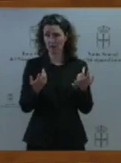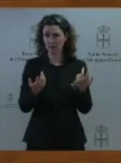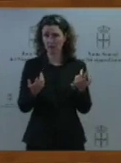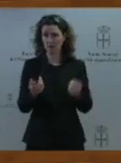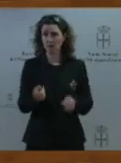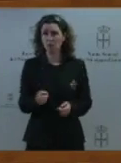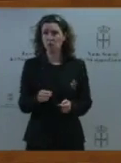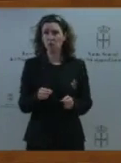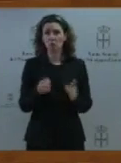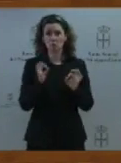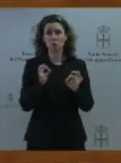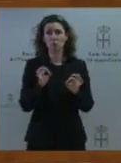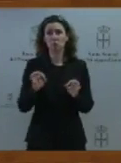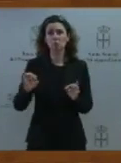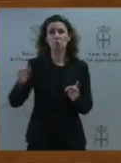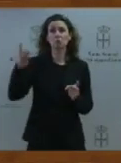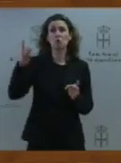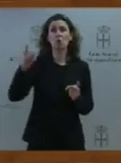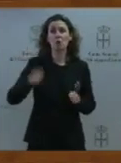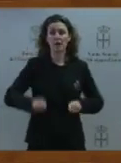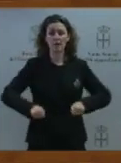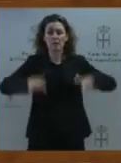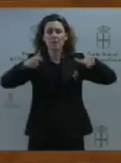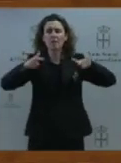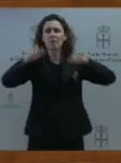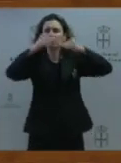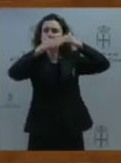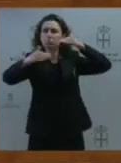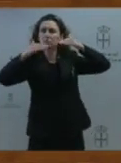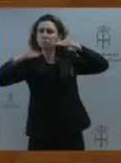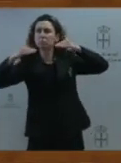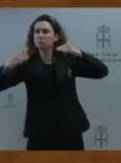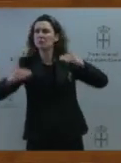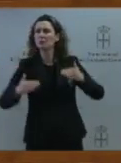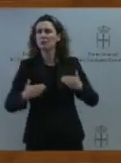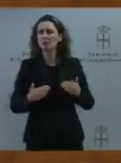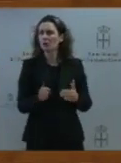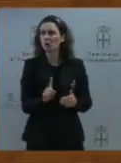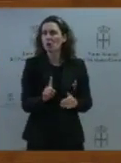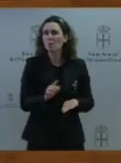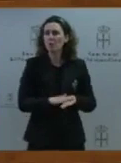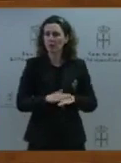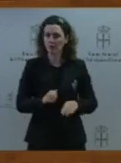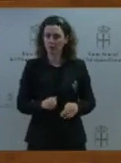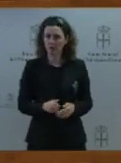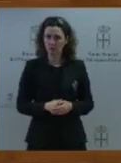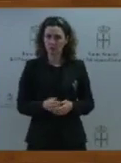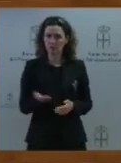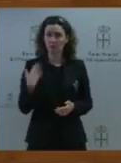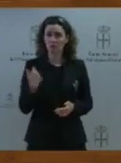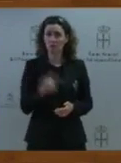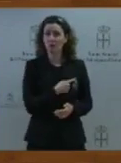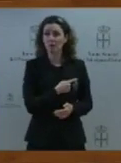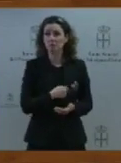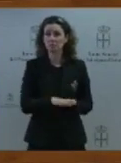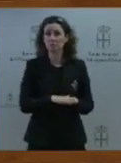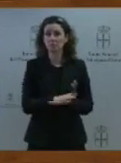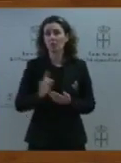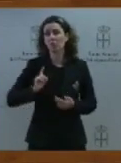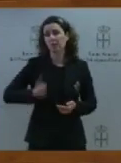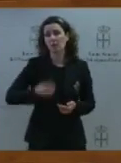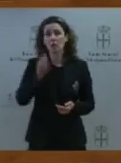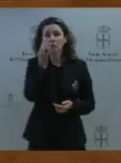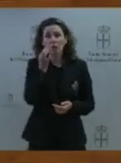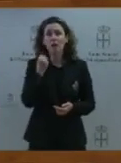edificios Por qué el otro día decía en una comisión la directora de energía y minería que se estaba empezando a explorar